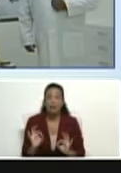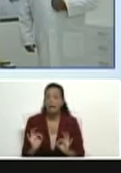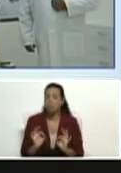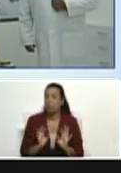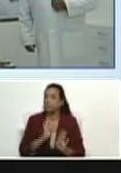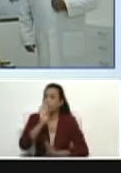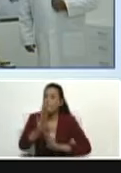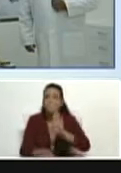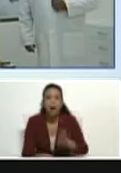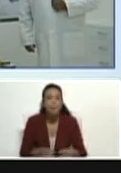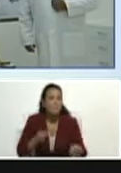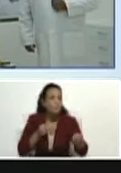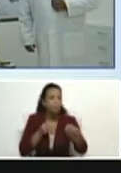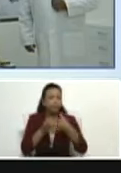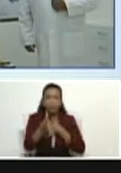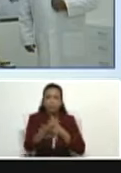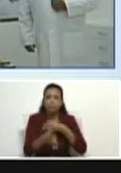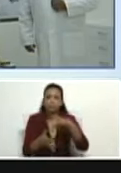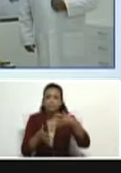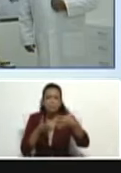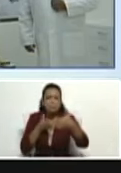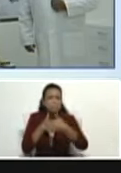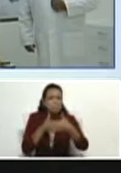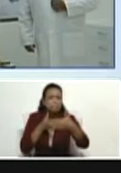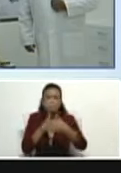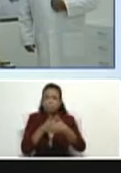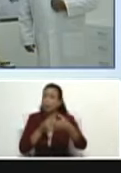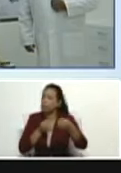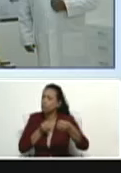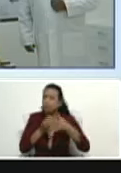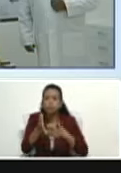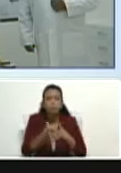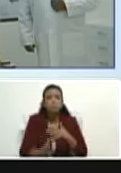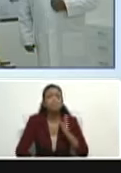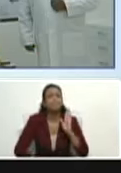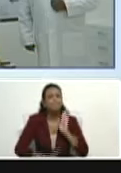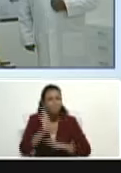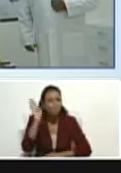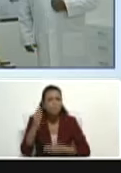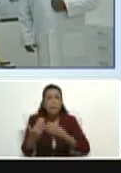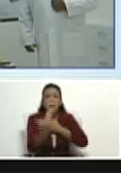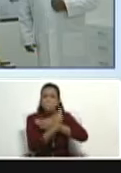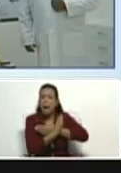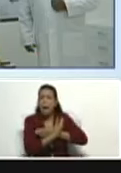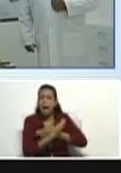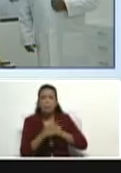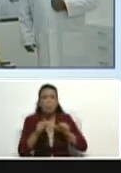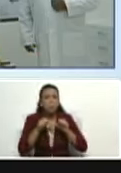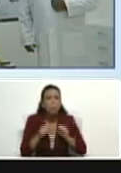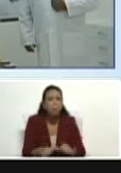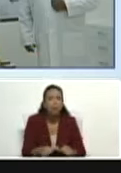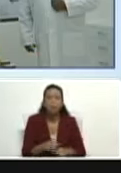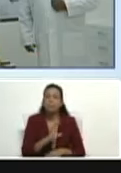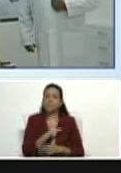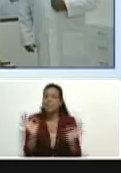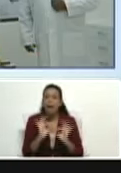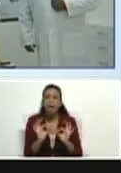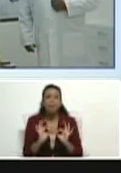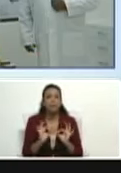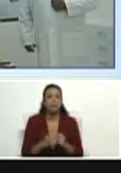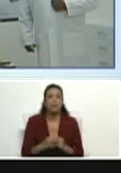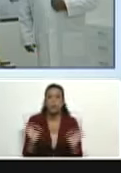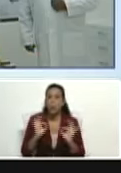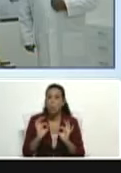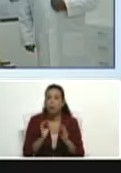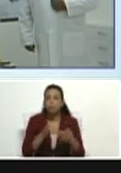nos parará, ni conspiraciones, ni traiciones, ni sanciones, ni corruptos. Nada ni